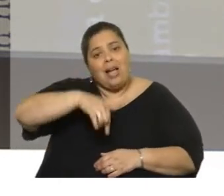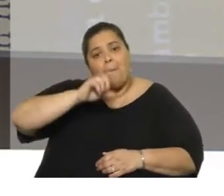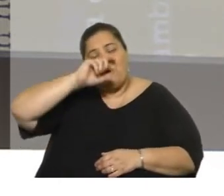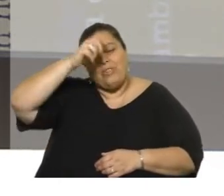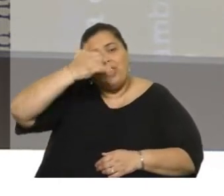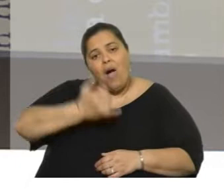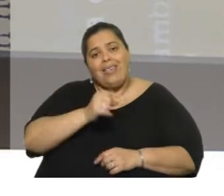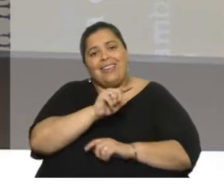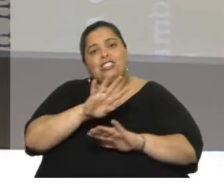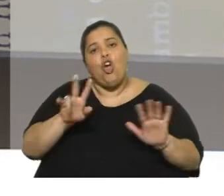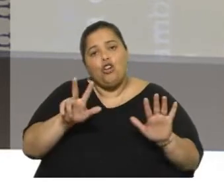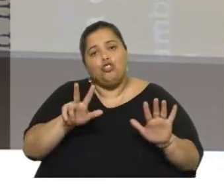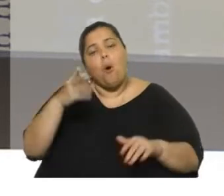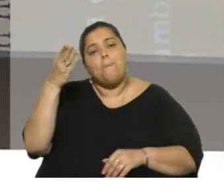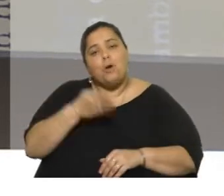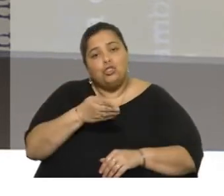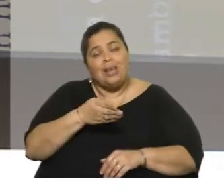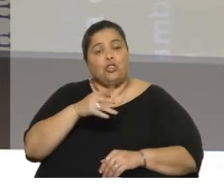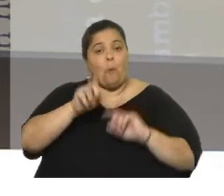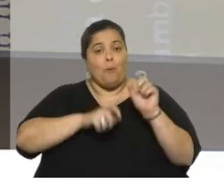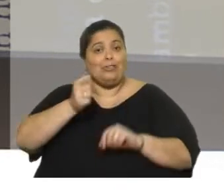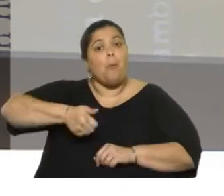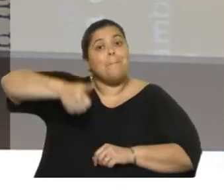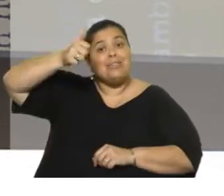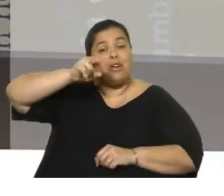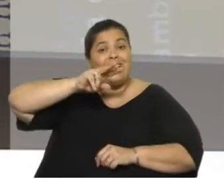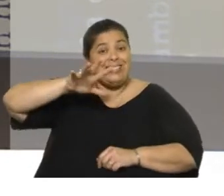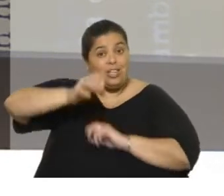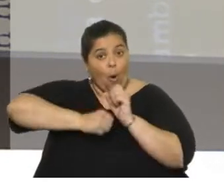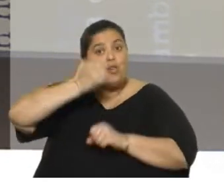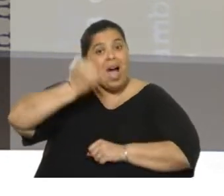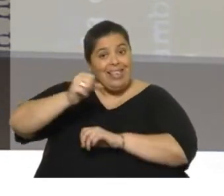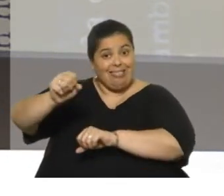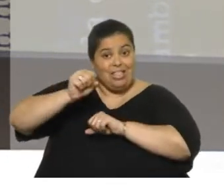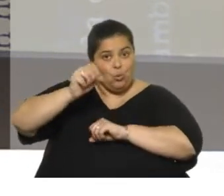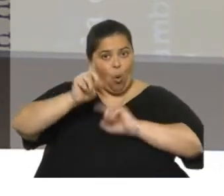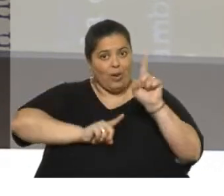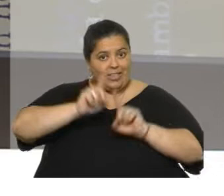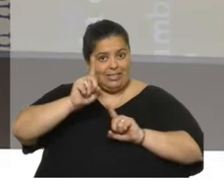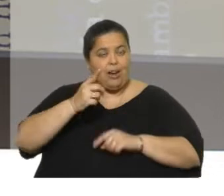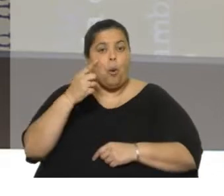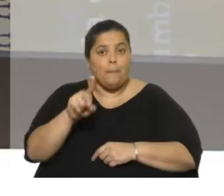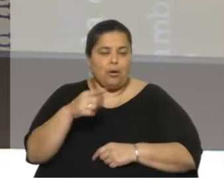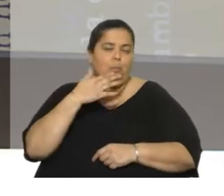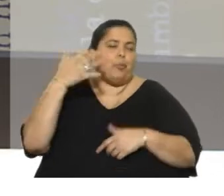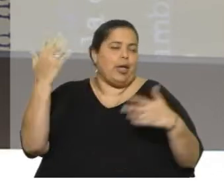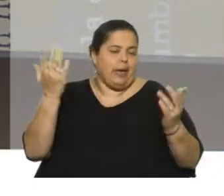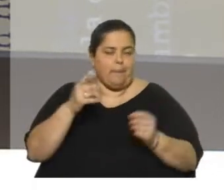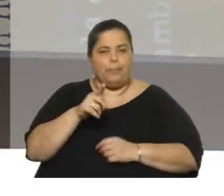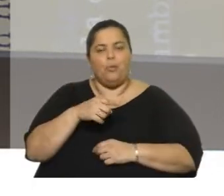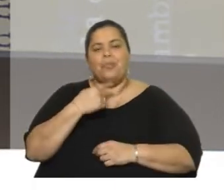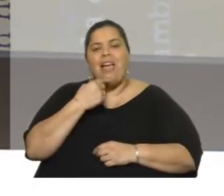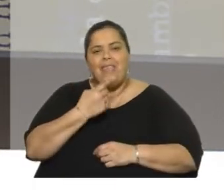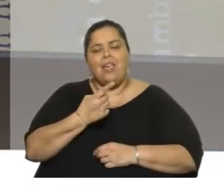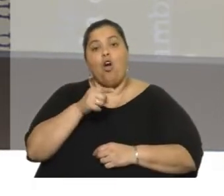un 18% de la población mayor de 25 años con título universitario. Si yo les digo, por ejemplo, por tirar un dato solito,